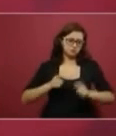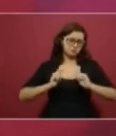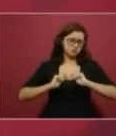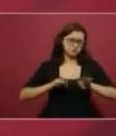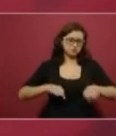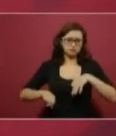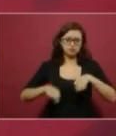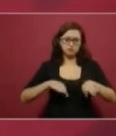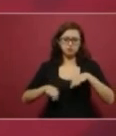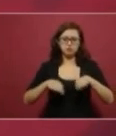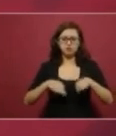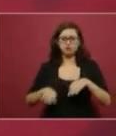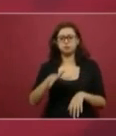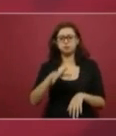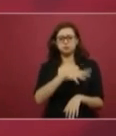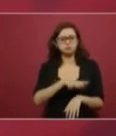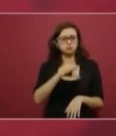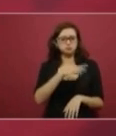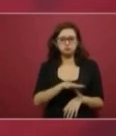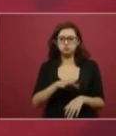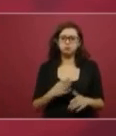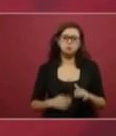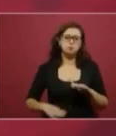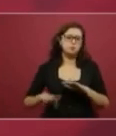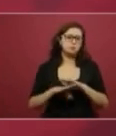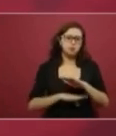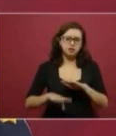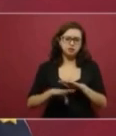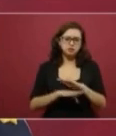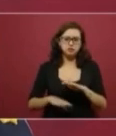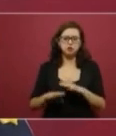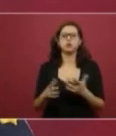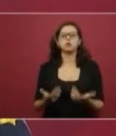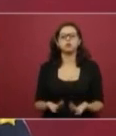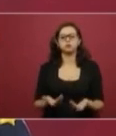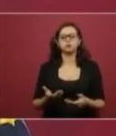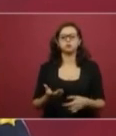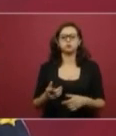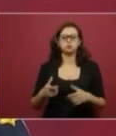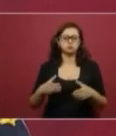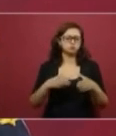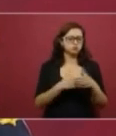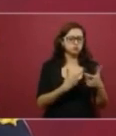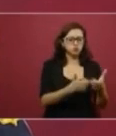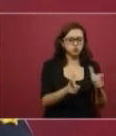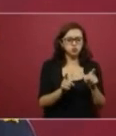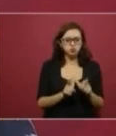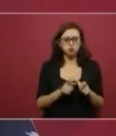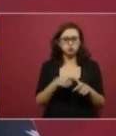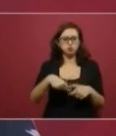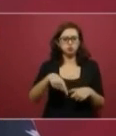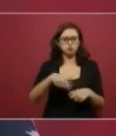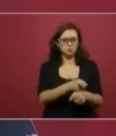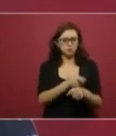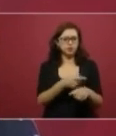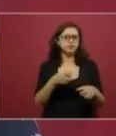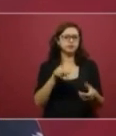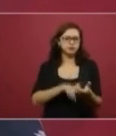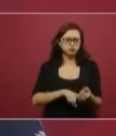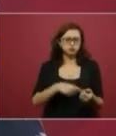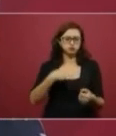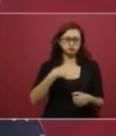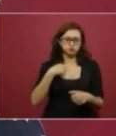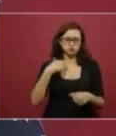seguridad y en resumidas cuentas respaldan la decisión del presidente de la república en cuanto al nombramiento